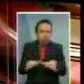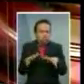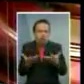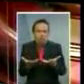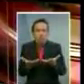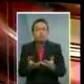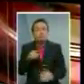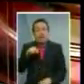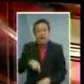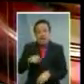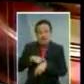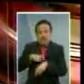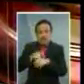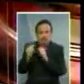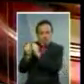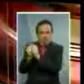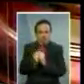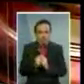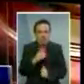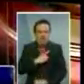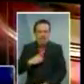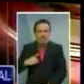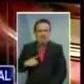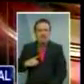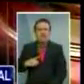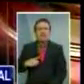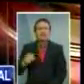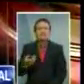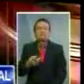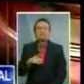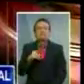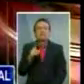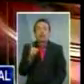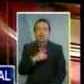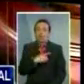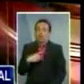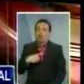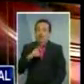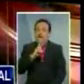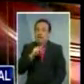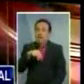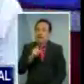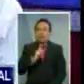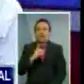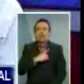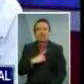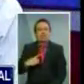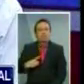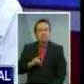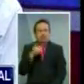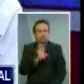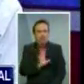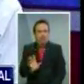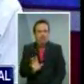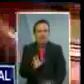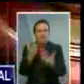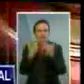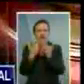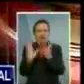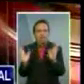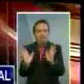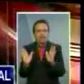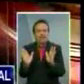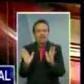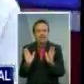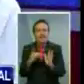Y hasta ahora nos acompaña el diputado Pedro Brown, ya no podemos decir diputado RN, sino que diputado a seca o diputado de amplitud.